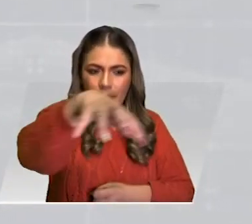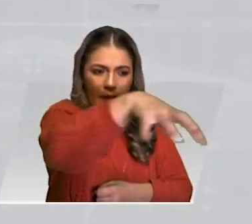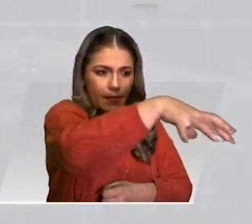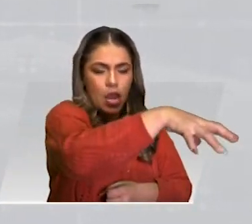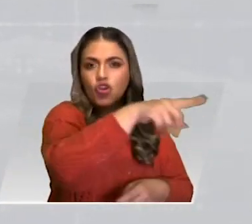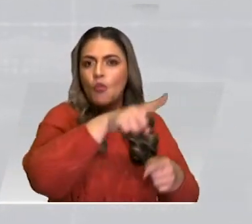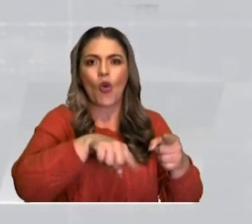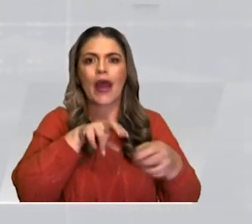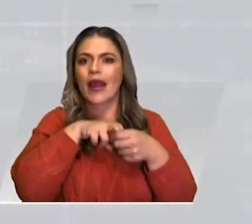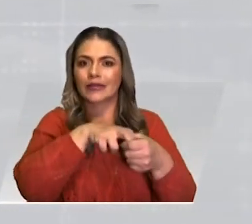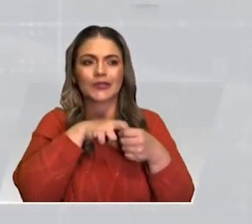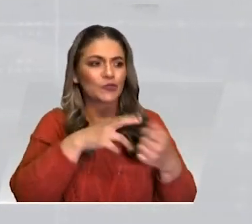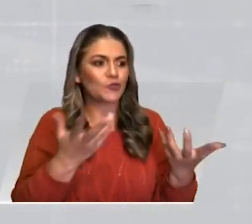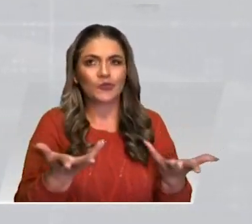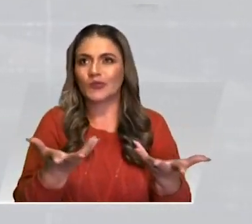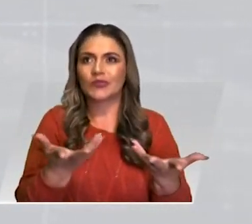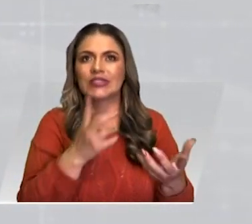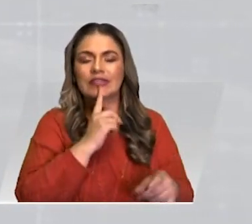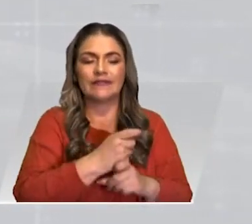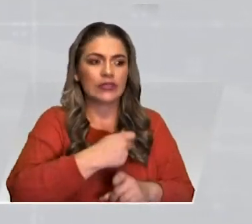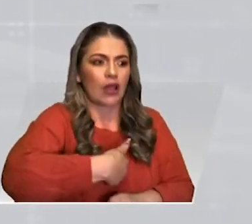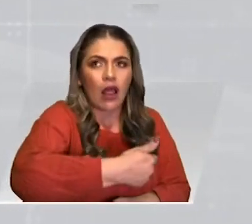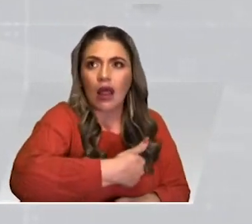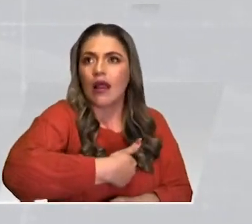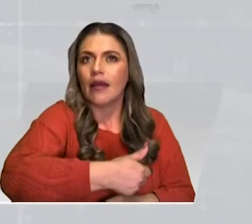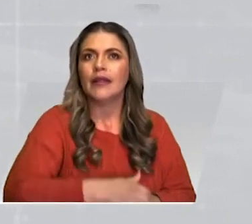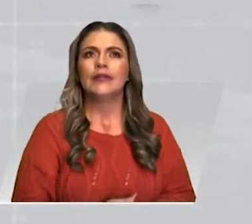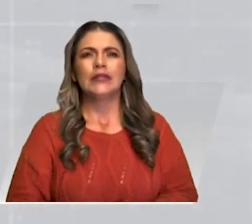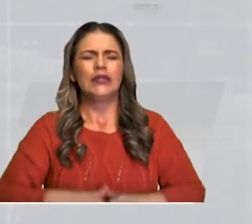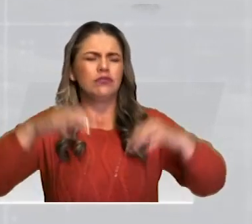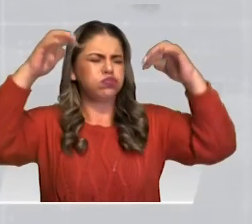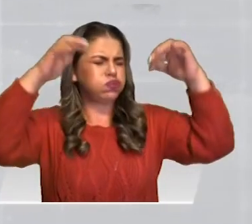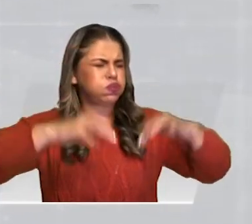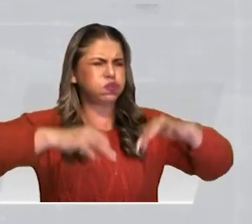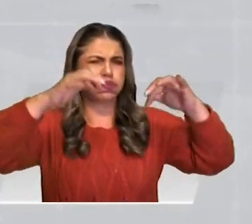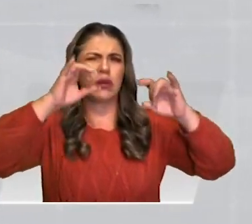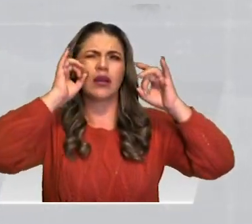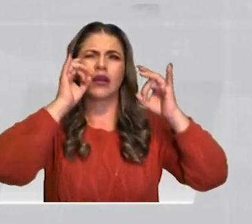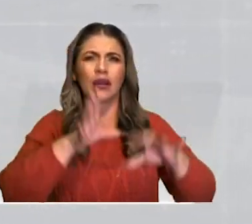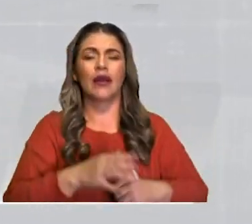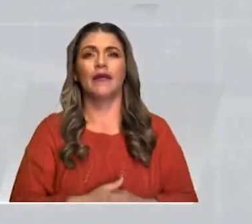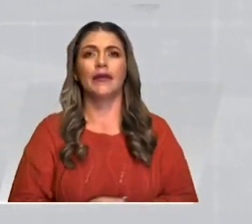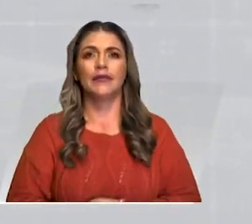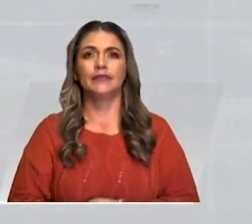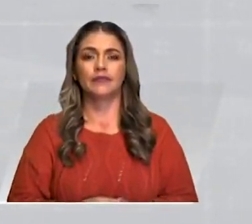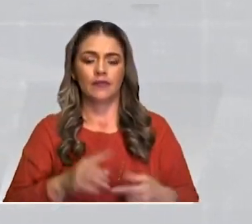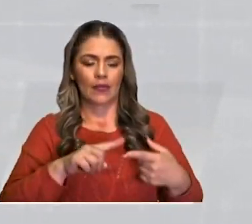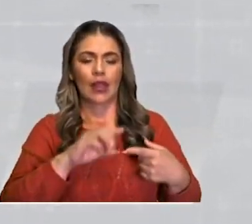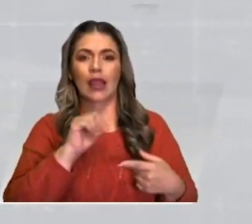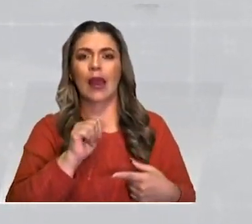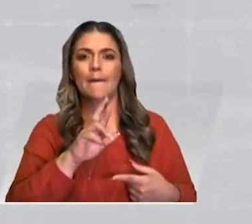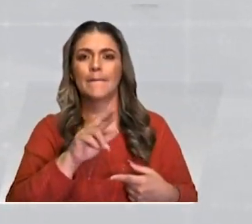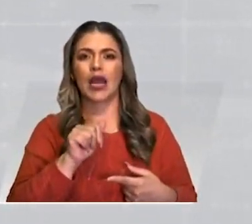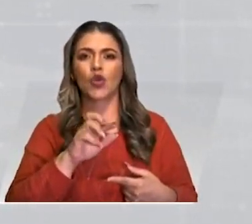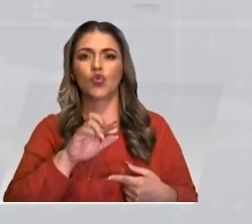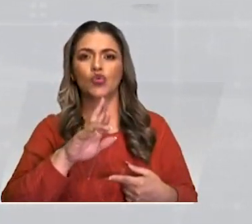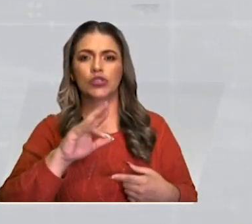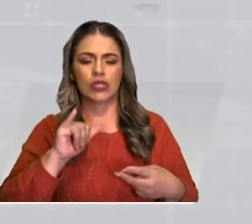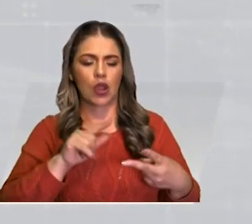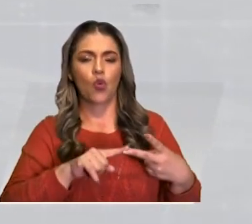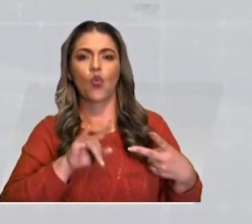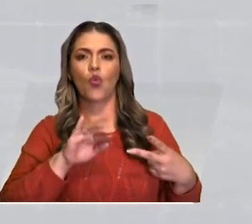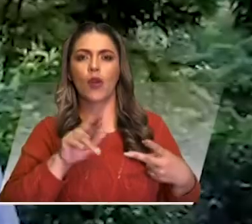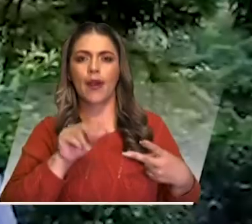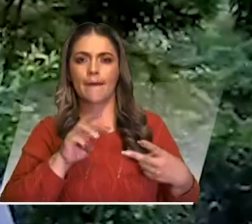Según información oficial, las lluvias causaron afectaciones en el sector del cañón de Caparrucia, Urama, La Linda y